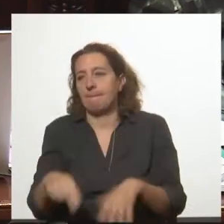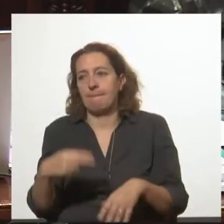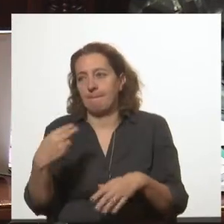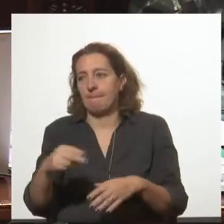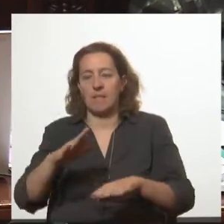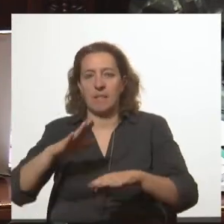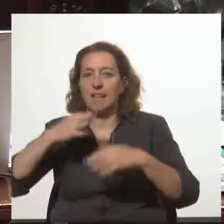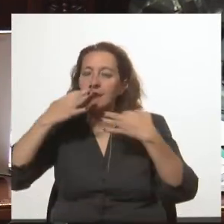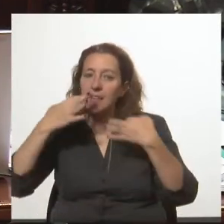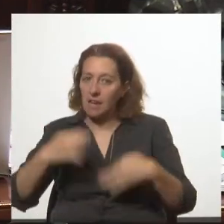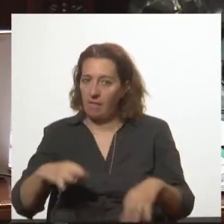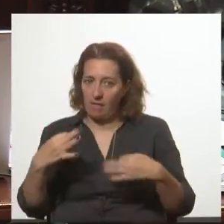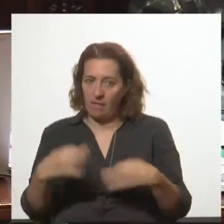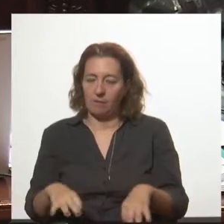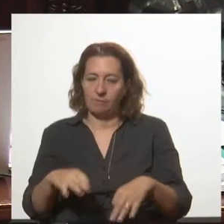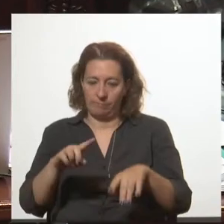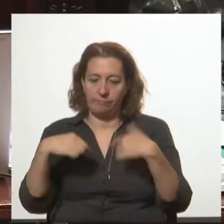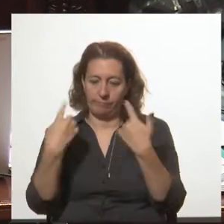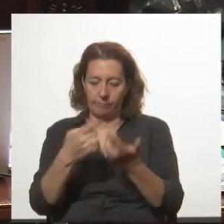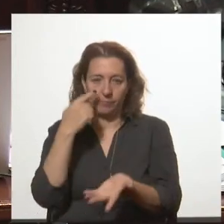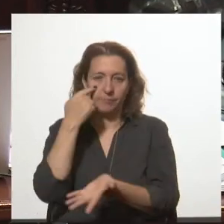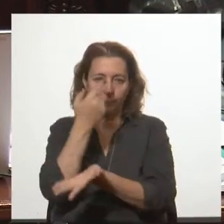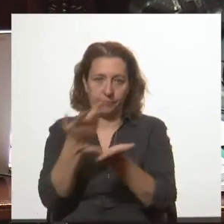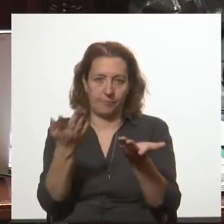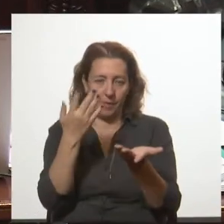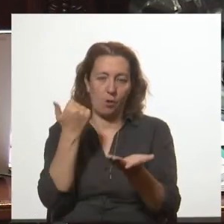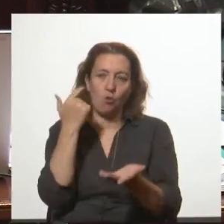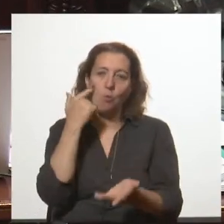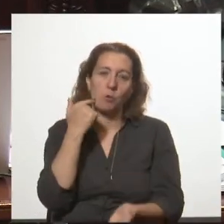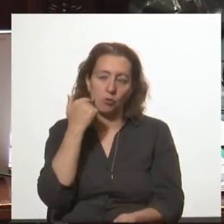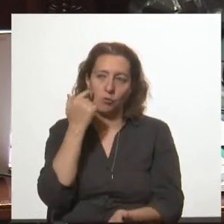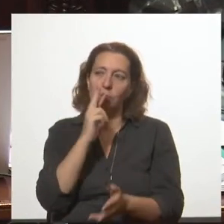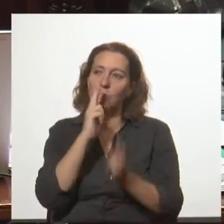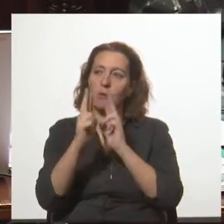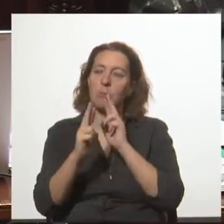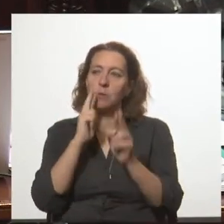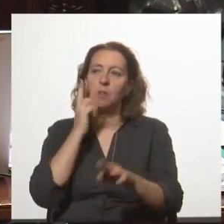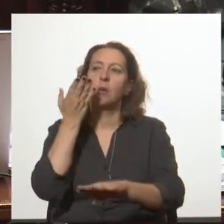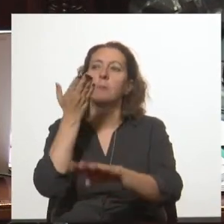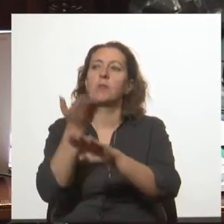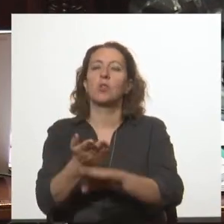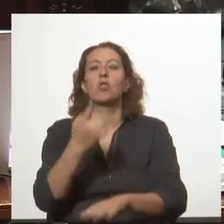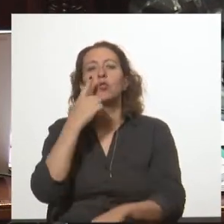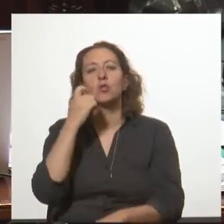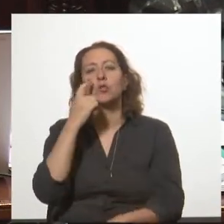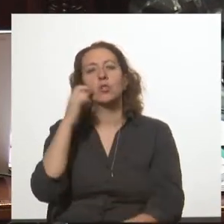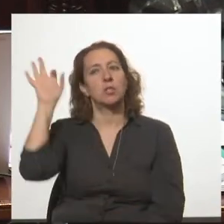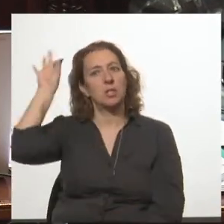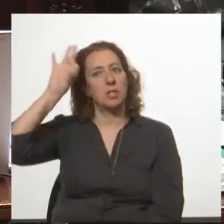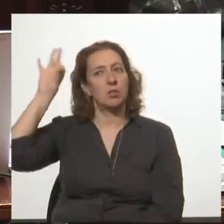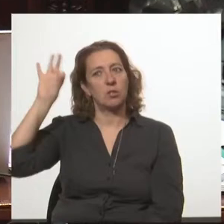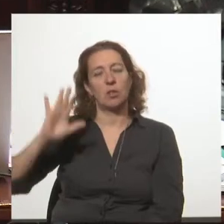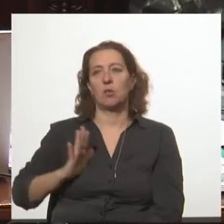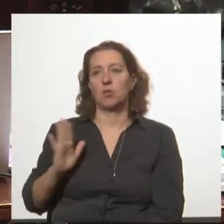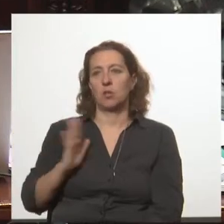vamos a demostrar con los números dando respuesta a lo que pidió el señor senador señora presidenta